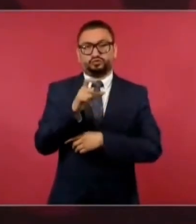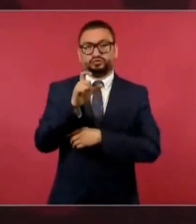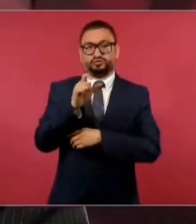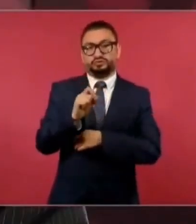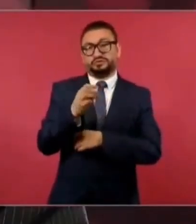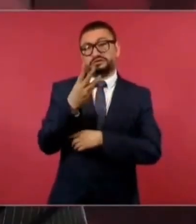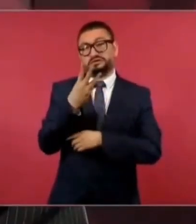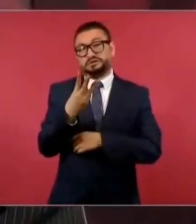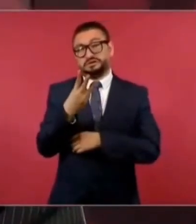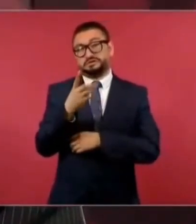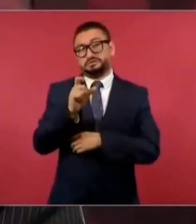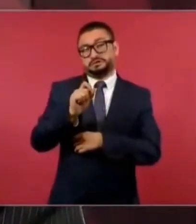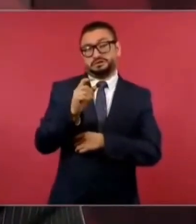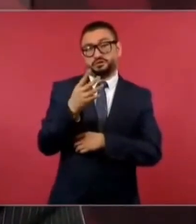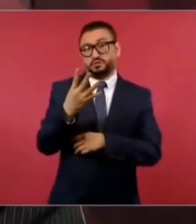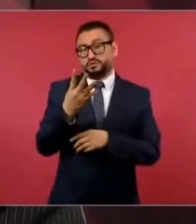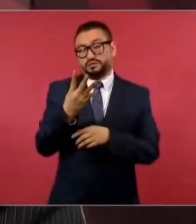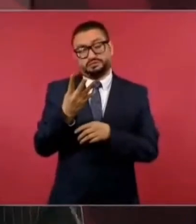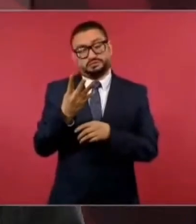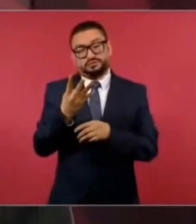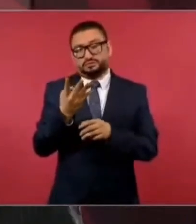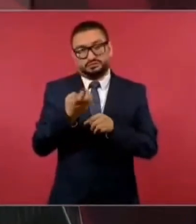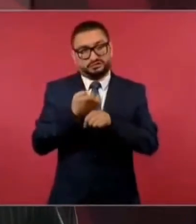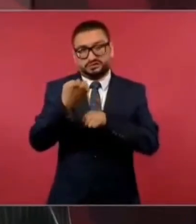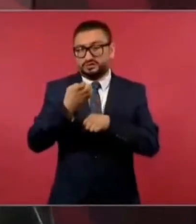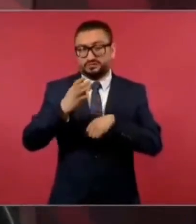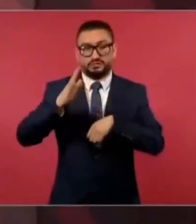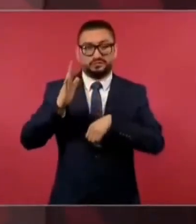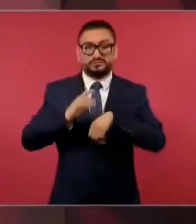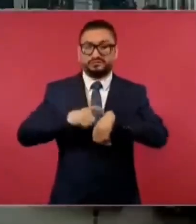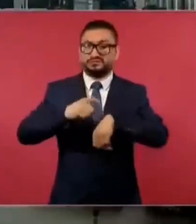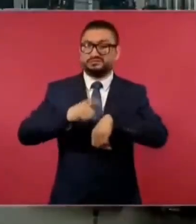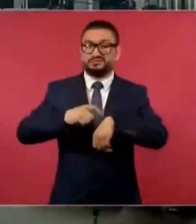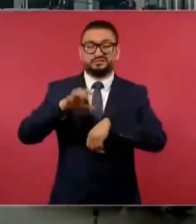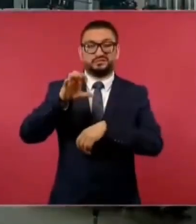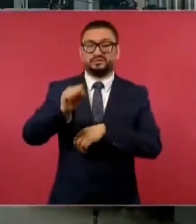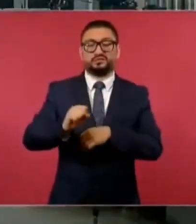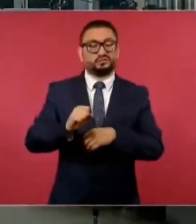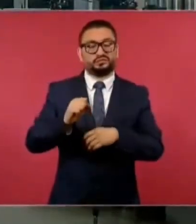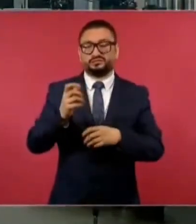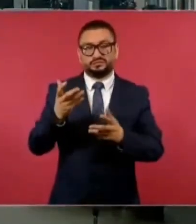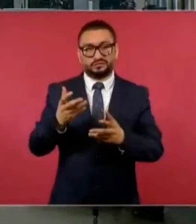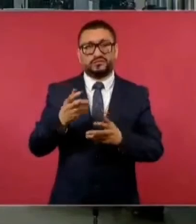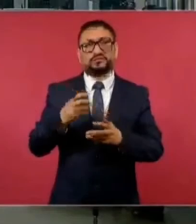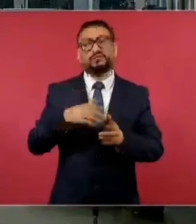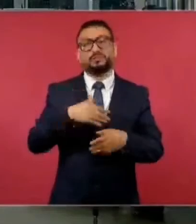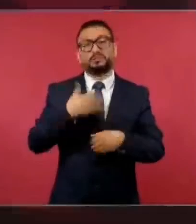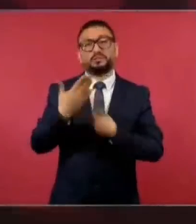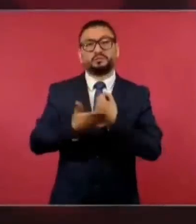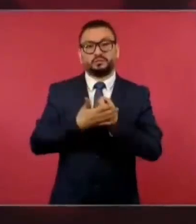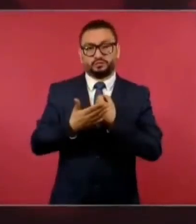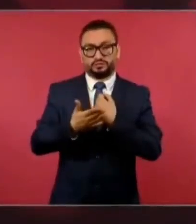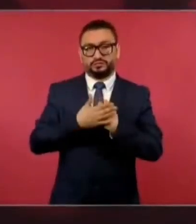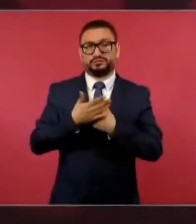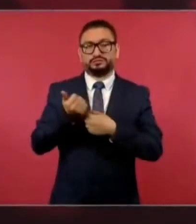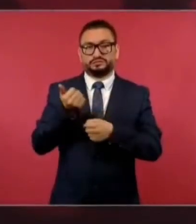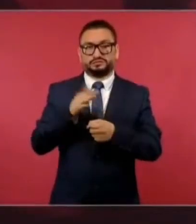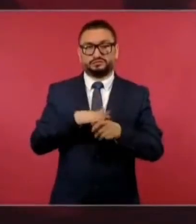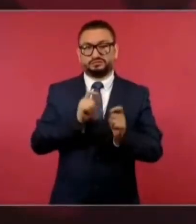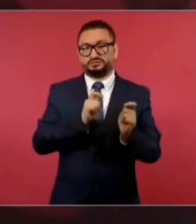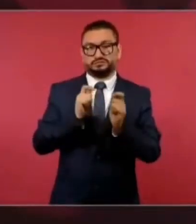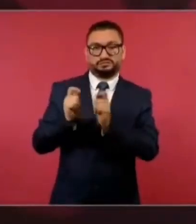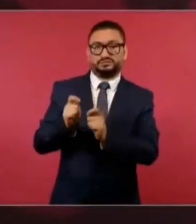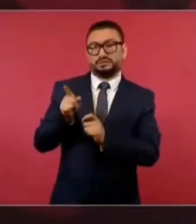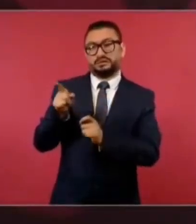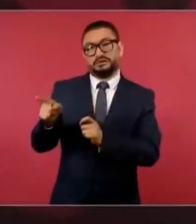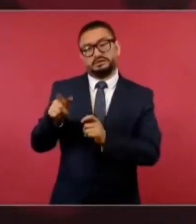acaso 24, ya no nos alcanza más el tiempo, y la próxima administración pues va a